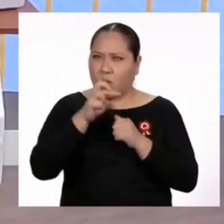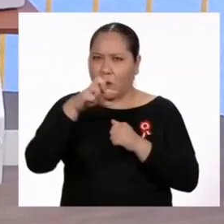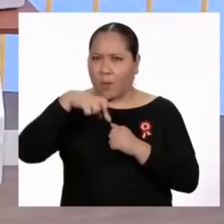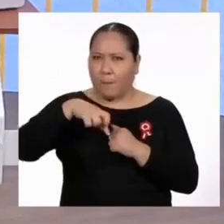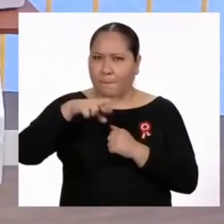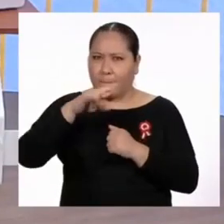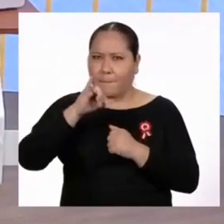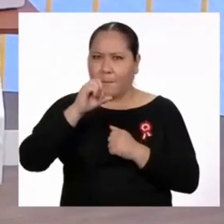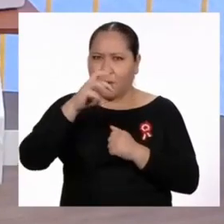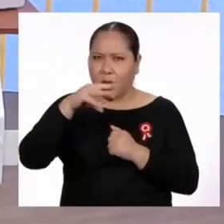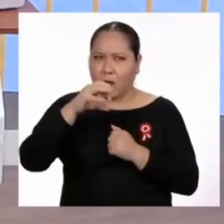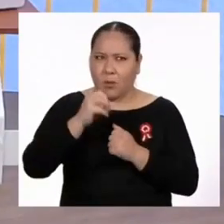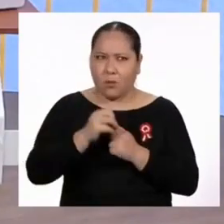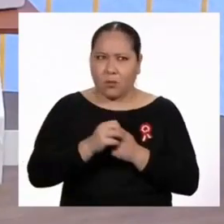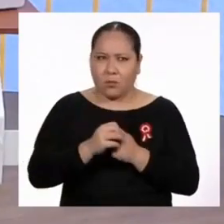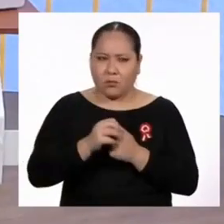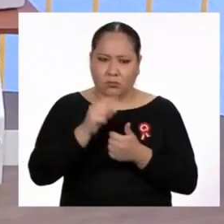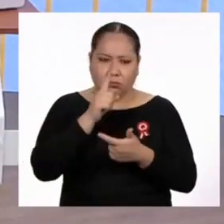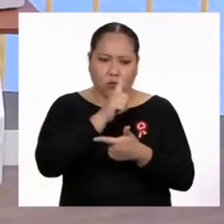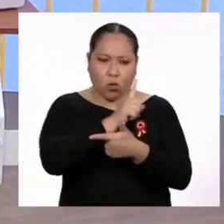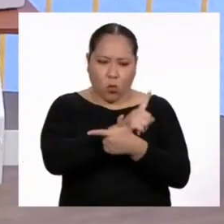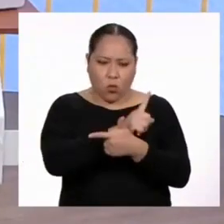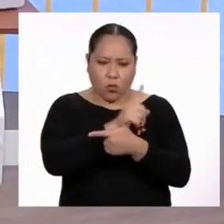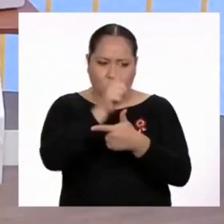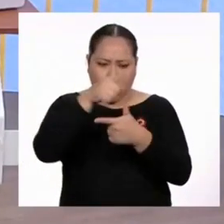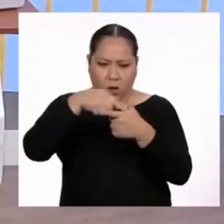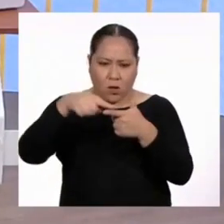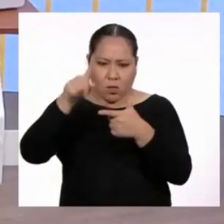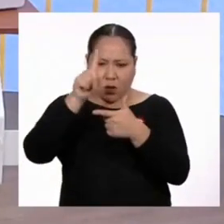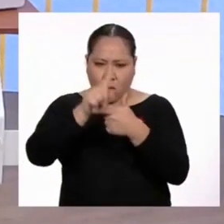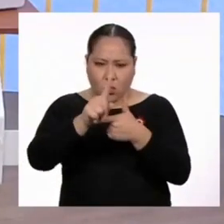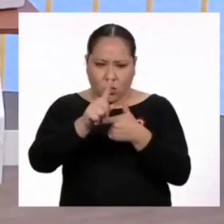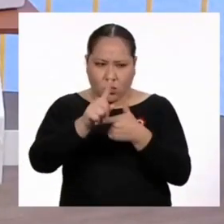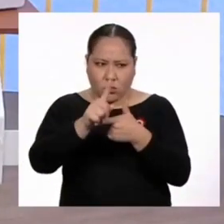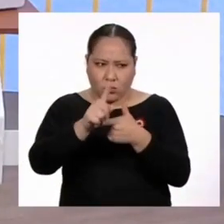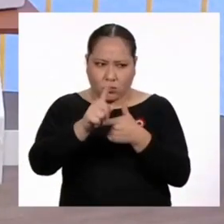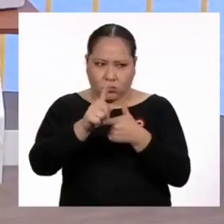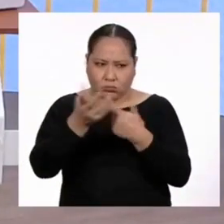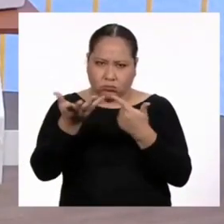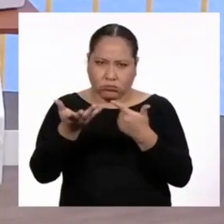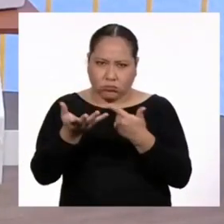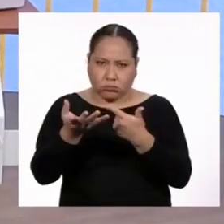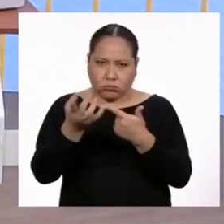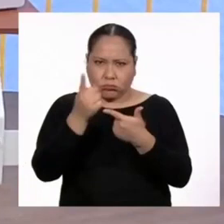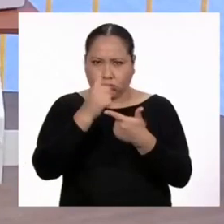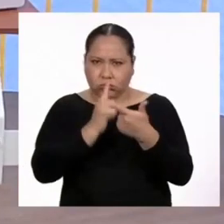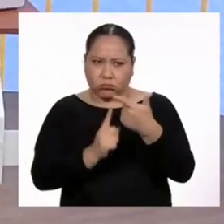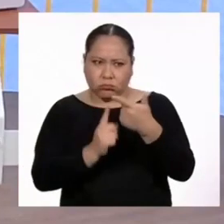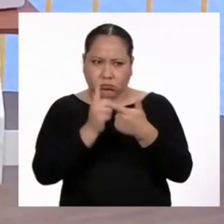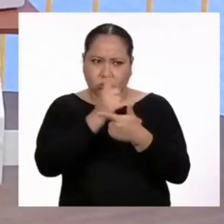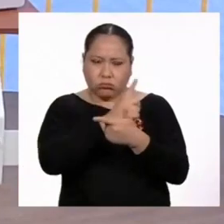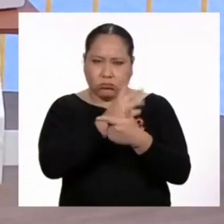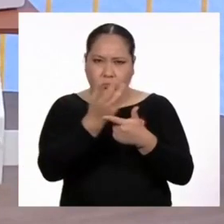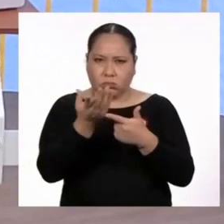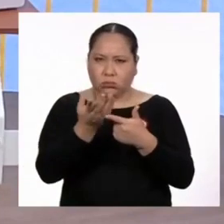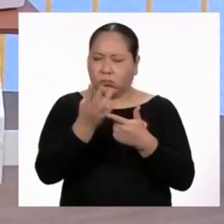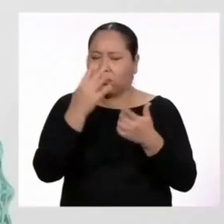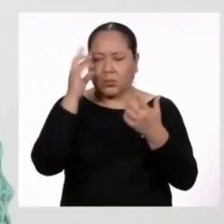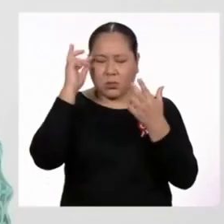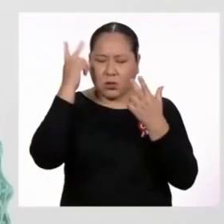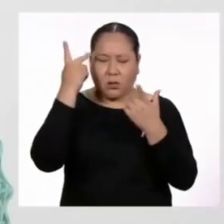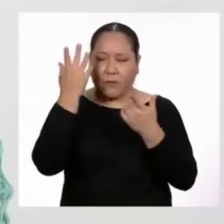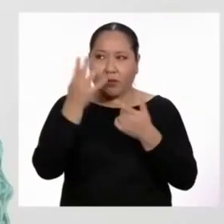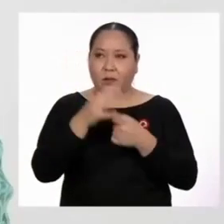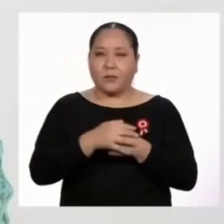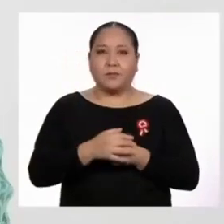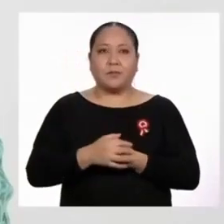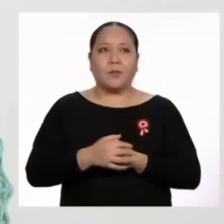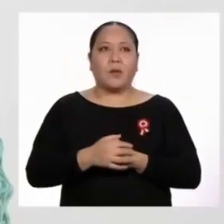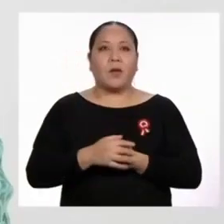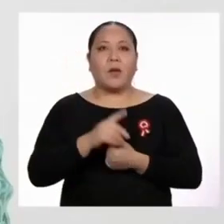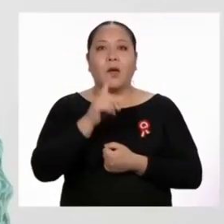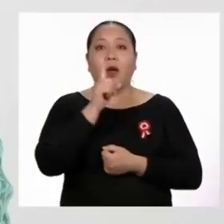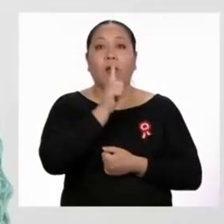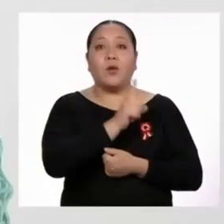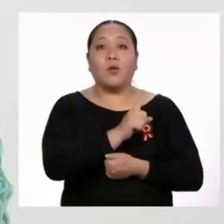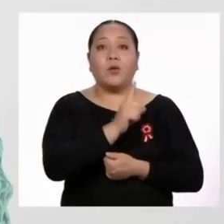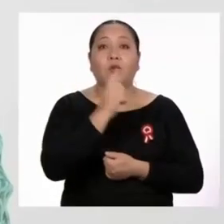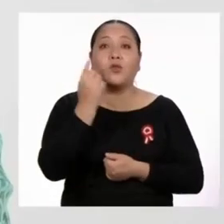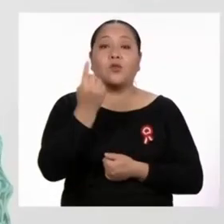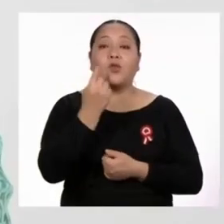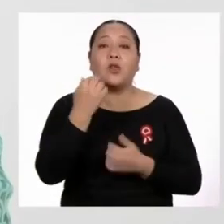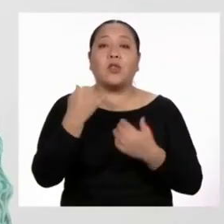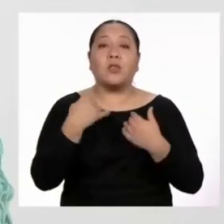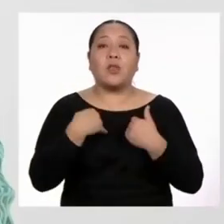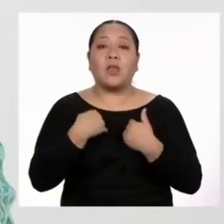es divisible entre 1 y por el mismo número, que es 1. Me estoy mareando. El 1 solo tiene un